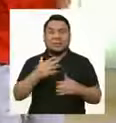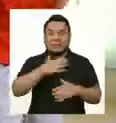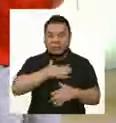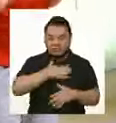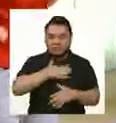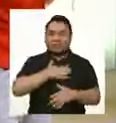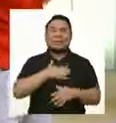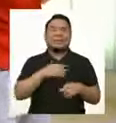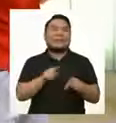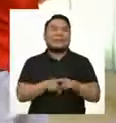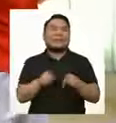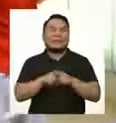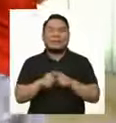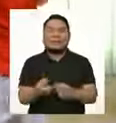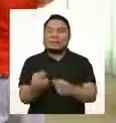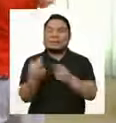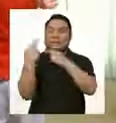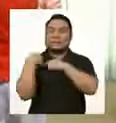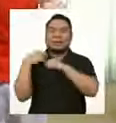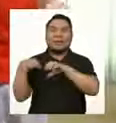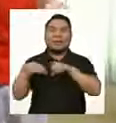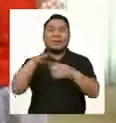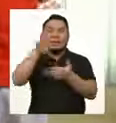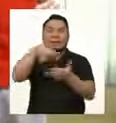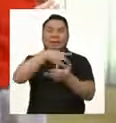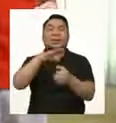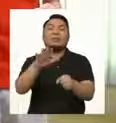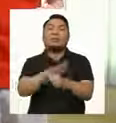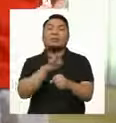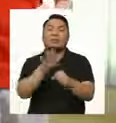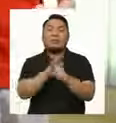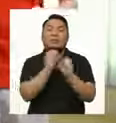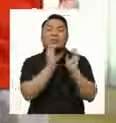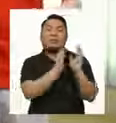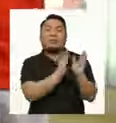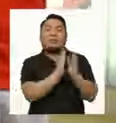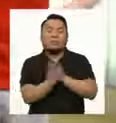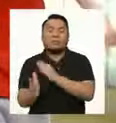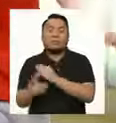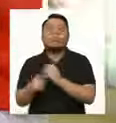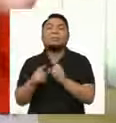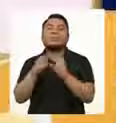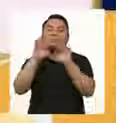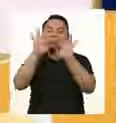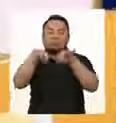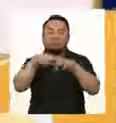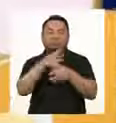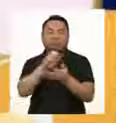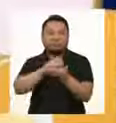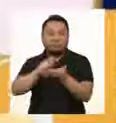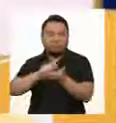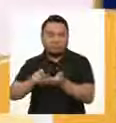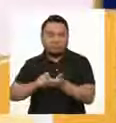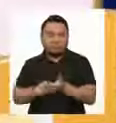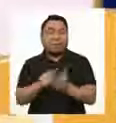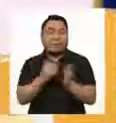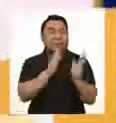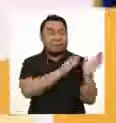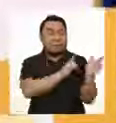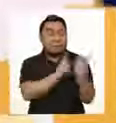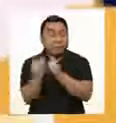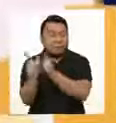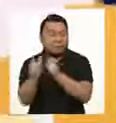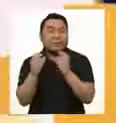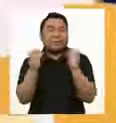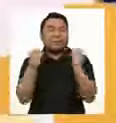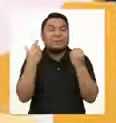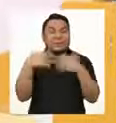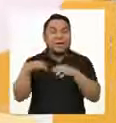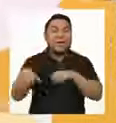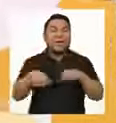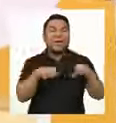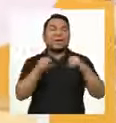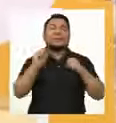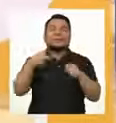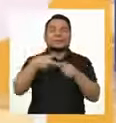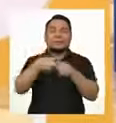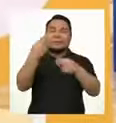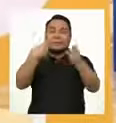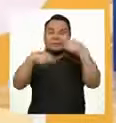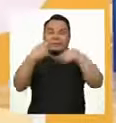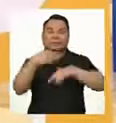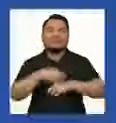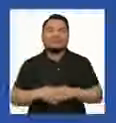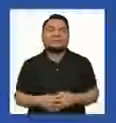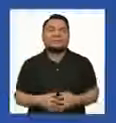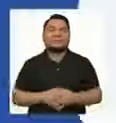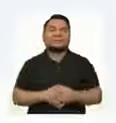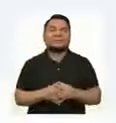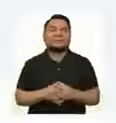yo nos encargaremos de completar la tabla de distribución de frecuencias. Prepárense, chicas y chicos, porque lo vamos a realizar al